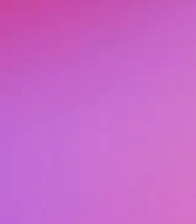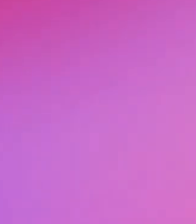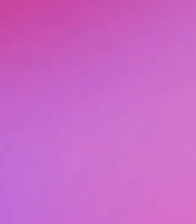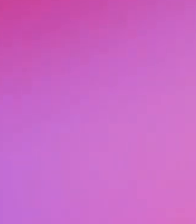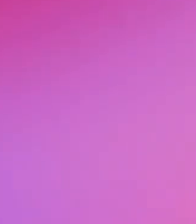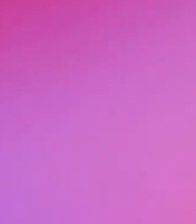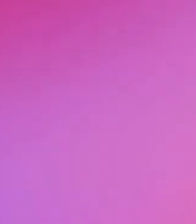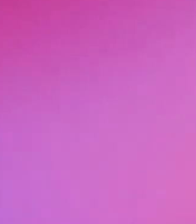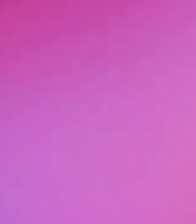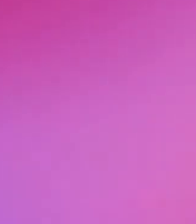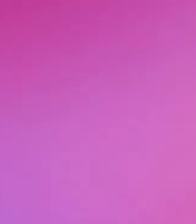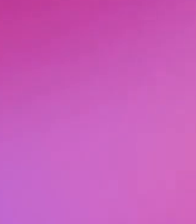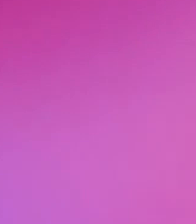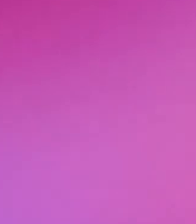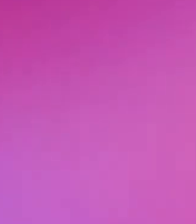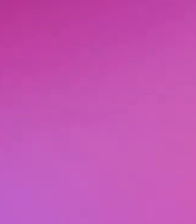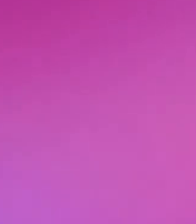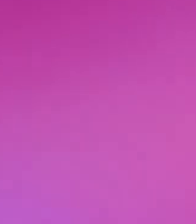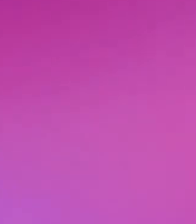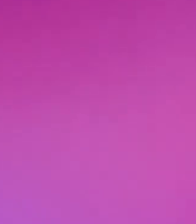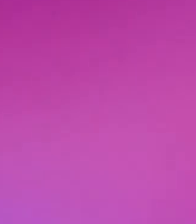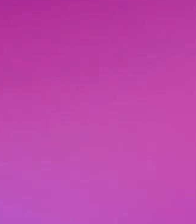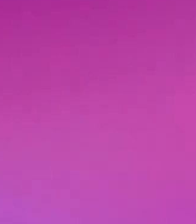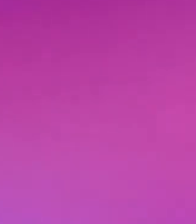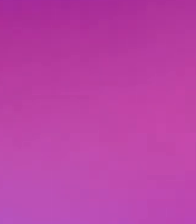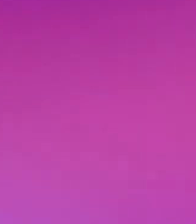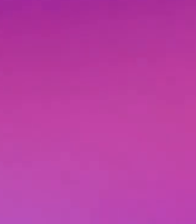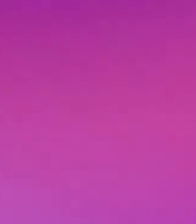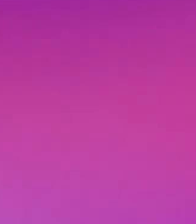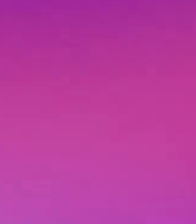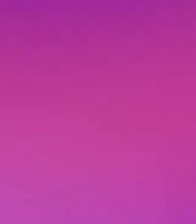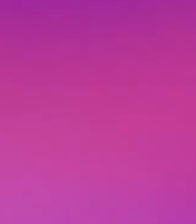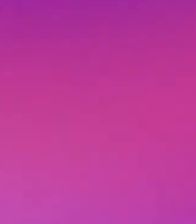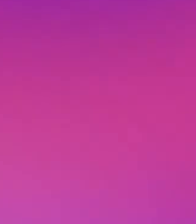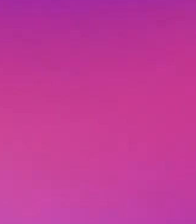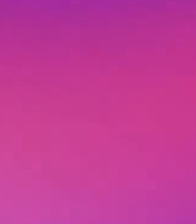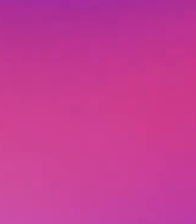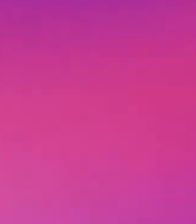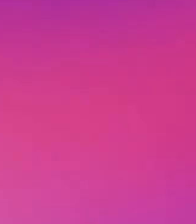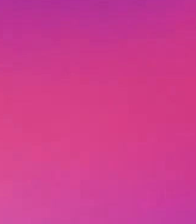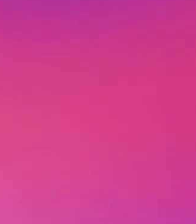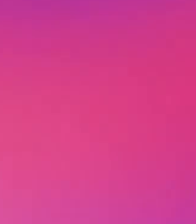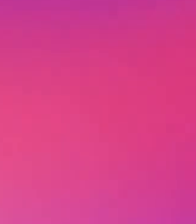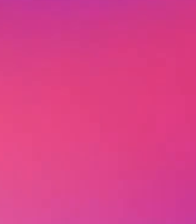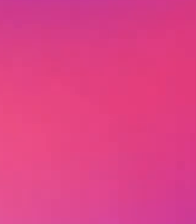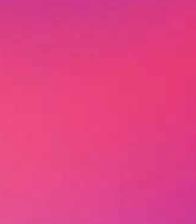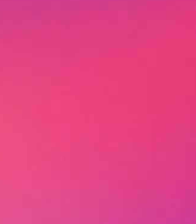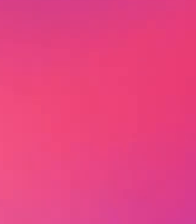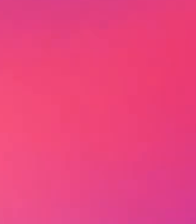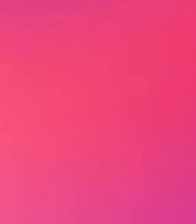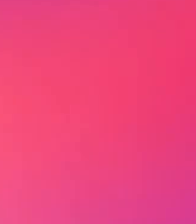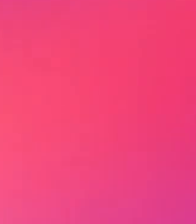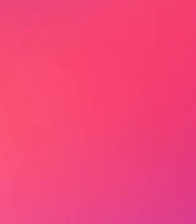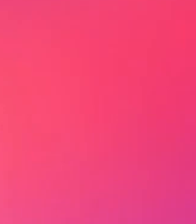libros de texto en versión digital, recuerda que los puedes encontrar en la página